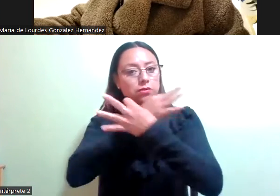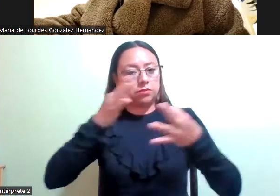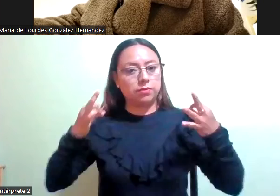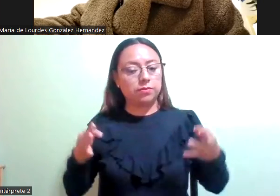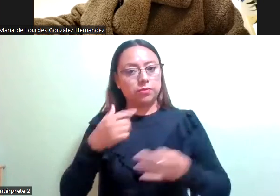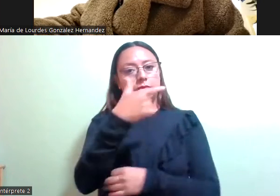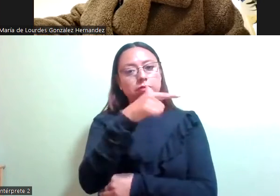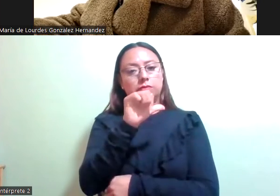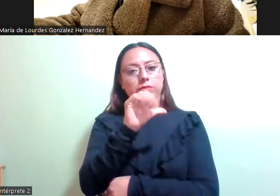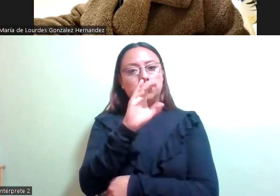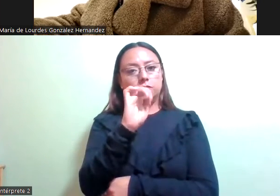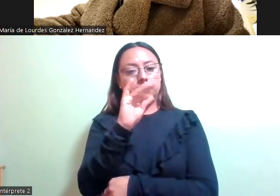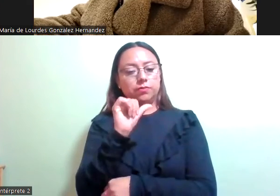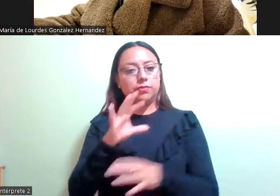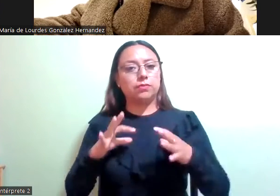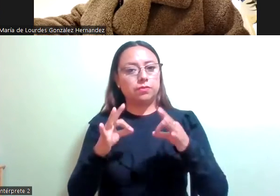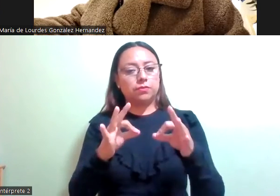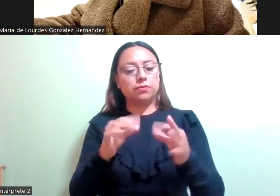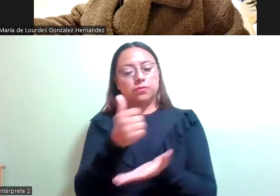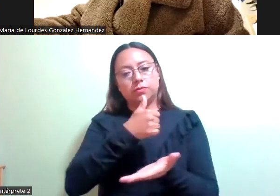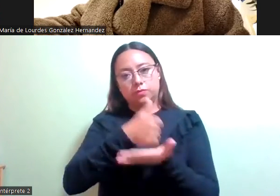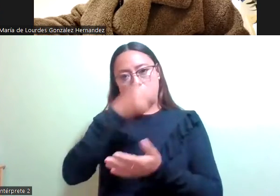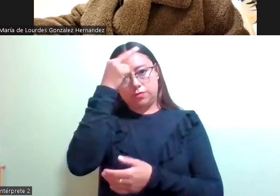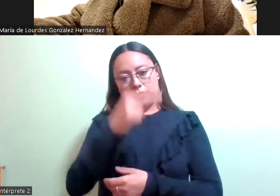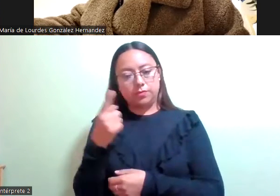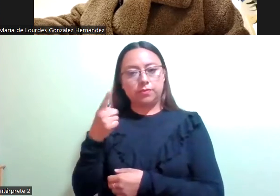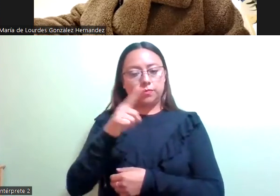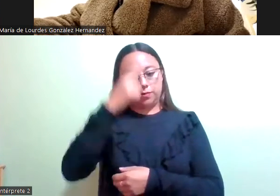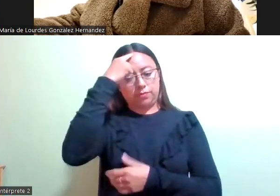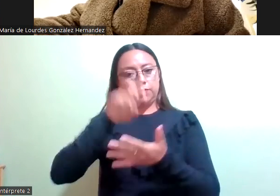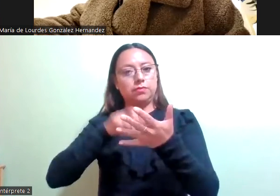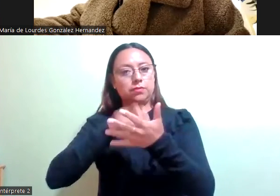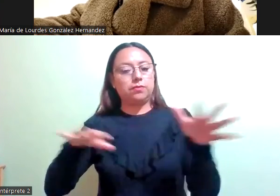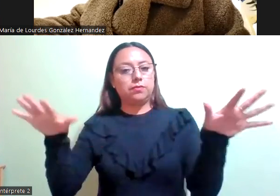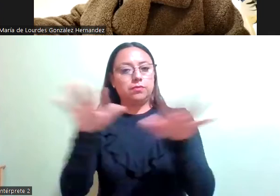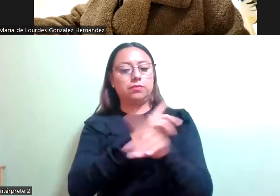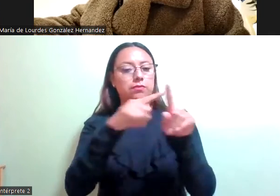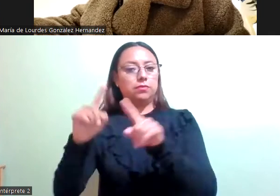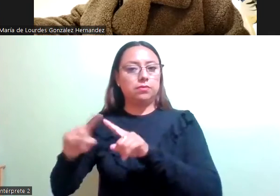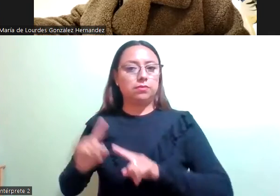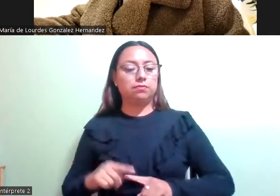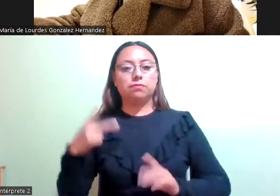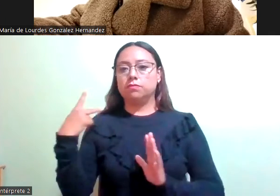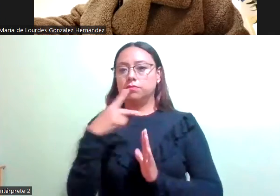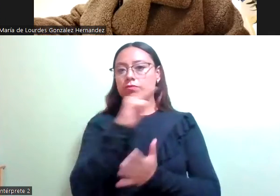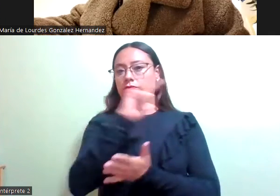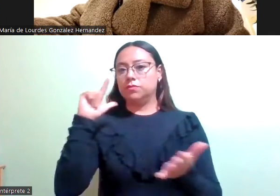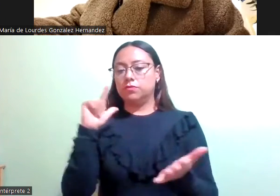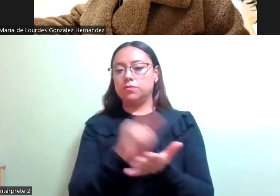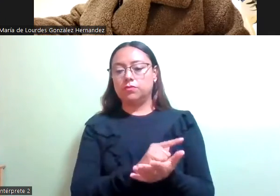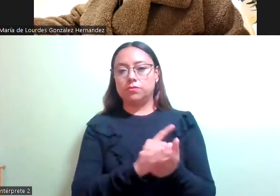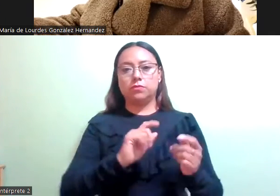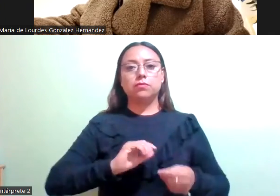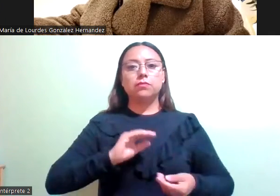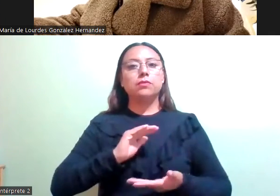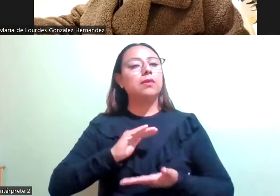Gaceta Oficial de la Ciudad de México del decreto por el que se reforman diversas disposiciones de la Ley de